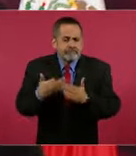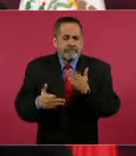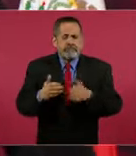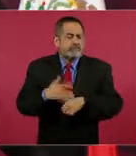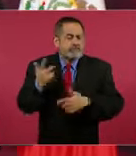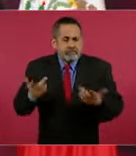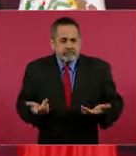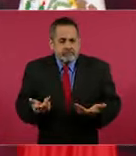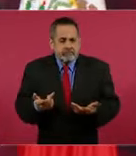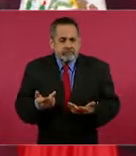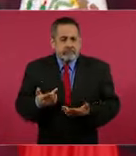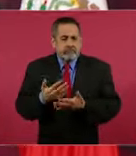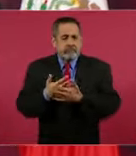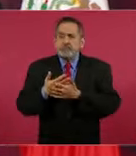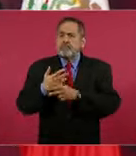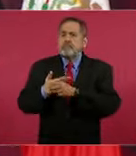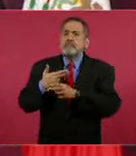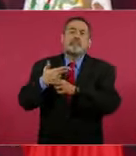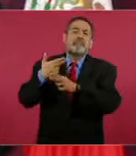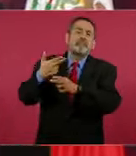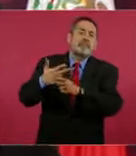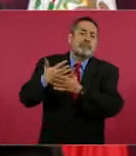o por qué se esperaron tanto.